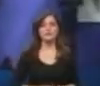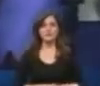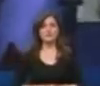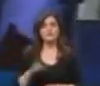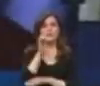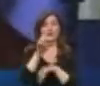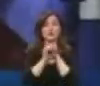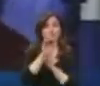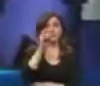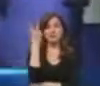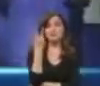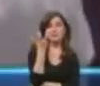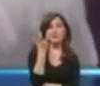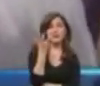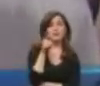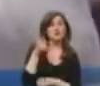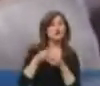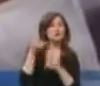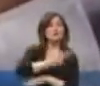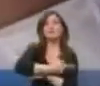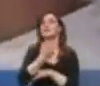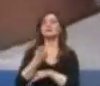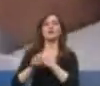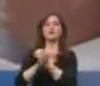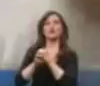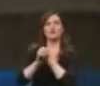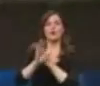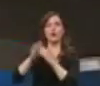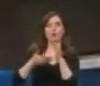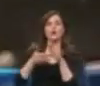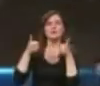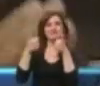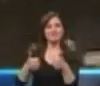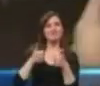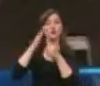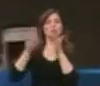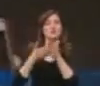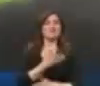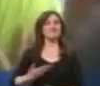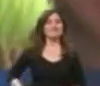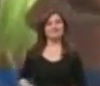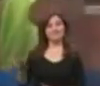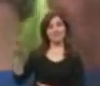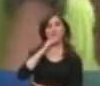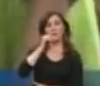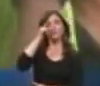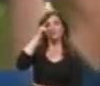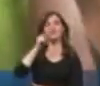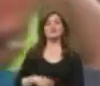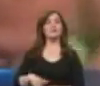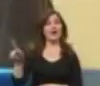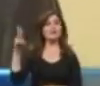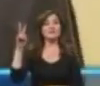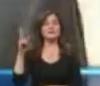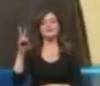Enero de 2013. Eran los últimos días de campaña previo a la reelección del entonces presidente Rafael Correa y el salto de Jorge Glass